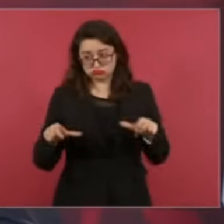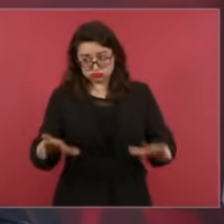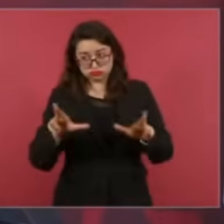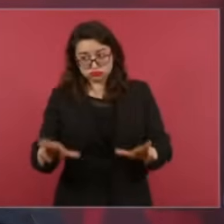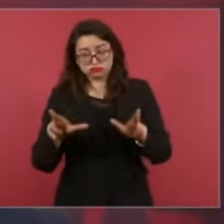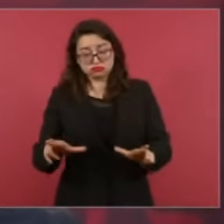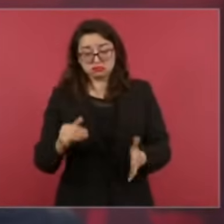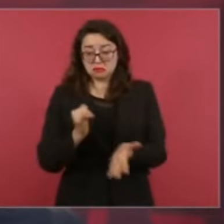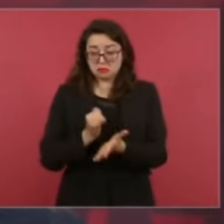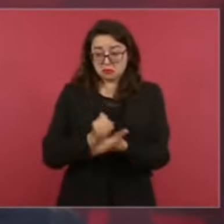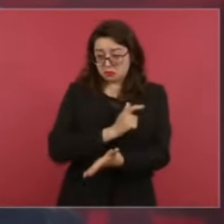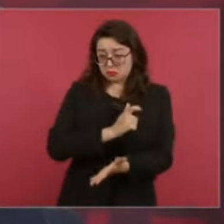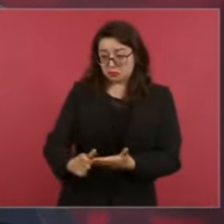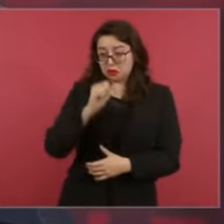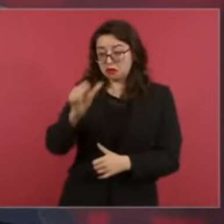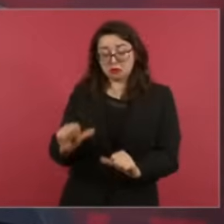de México.